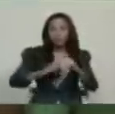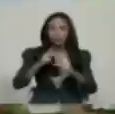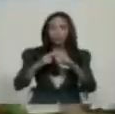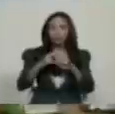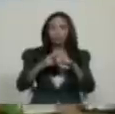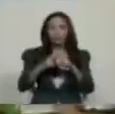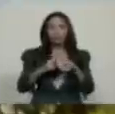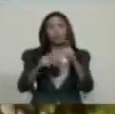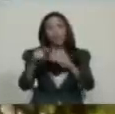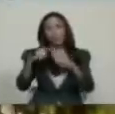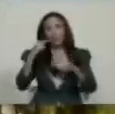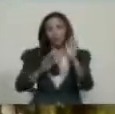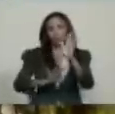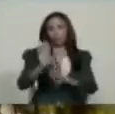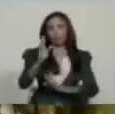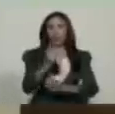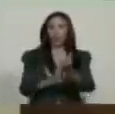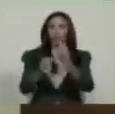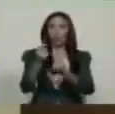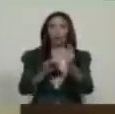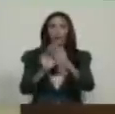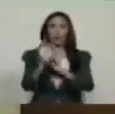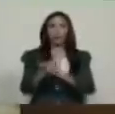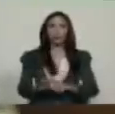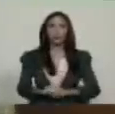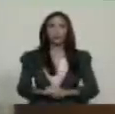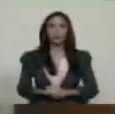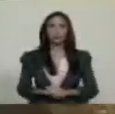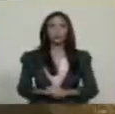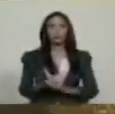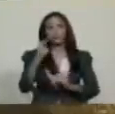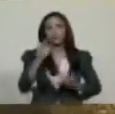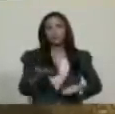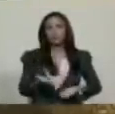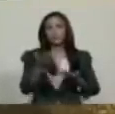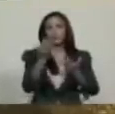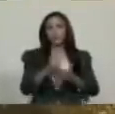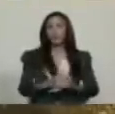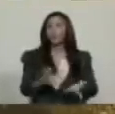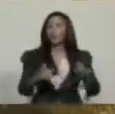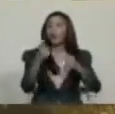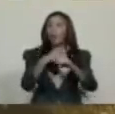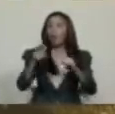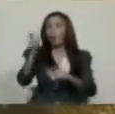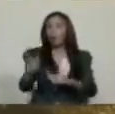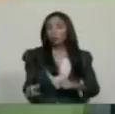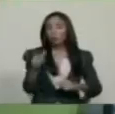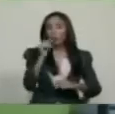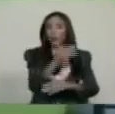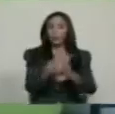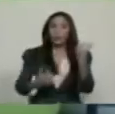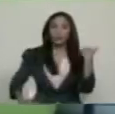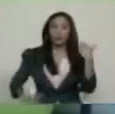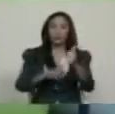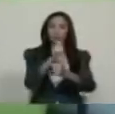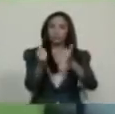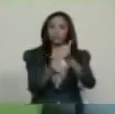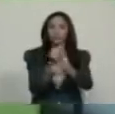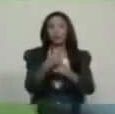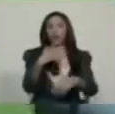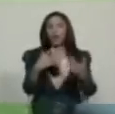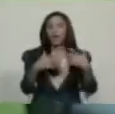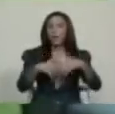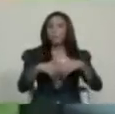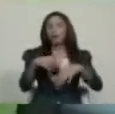desarrollo económico del país. El señor Levi Borges, que es el presidente de la empresa Gold Marketing, que en alianza con nosotros